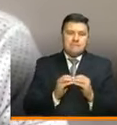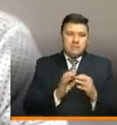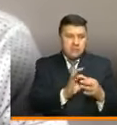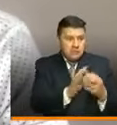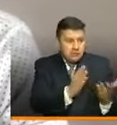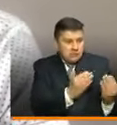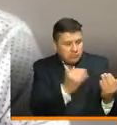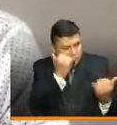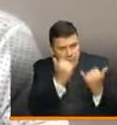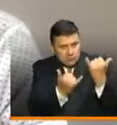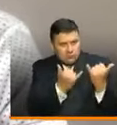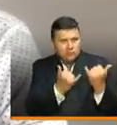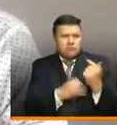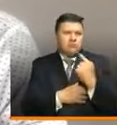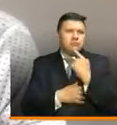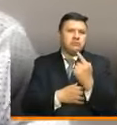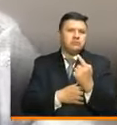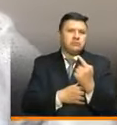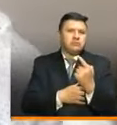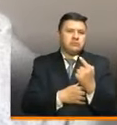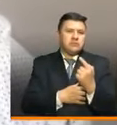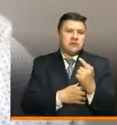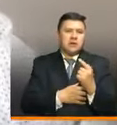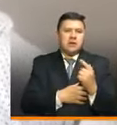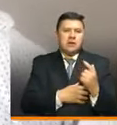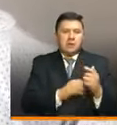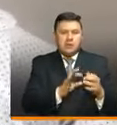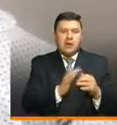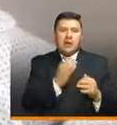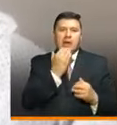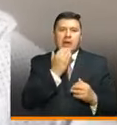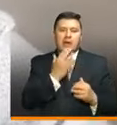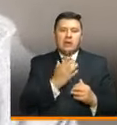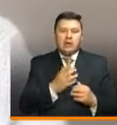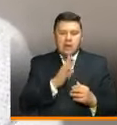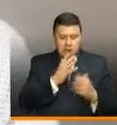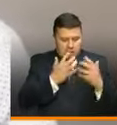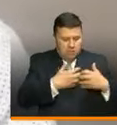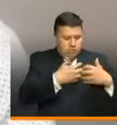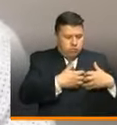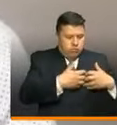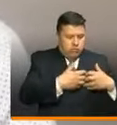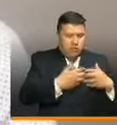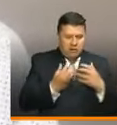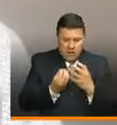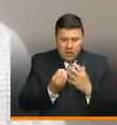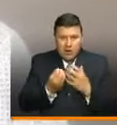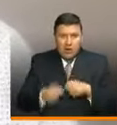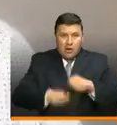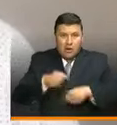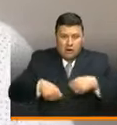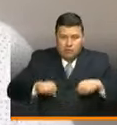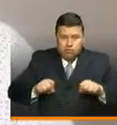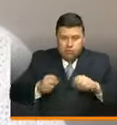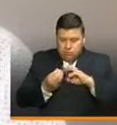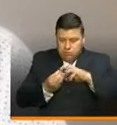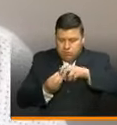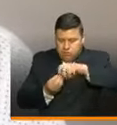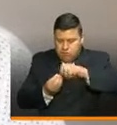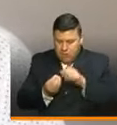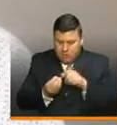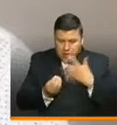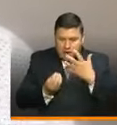también un poco, yo diría, cadenas improbables, es decir, la cadena, por ejemplo, del quien produce los repuestos para motocicletas o las partes de